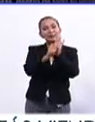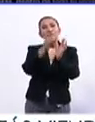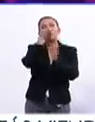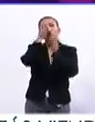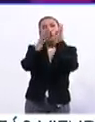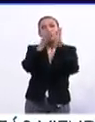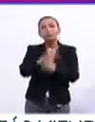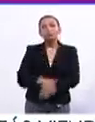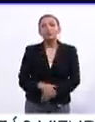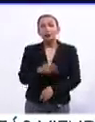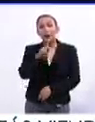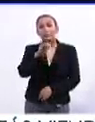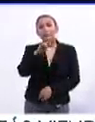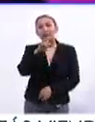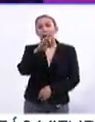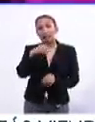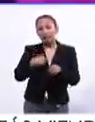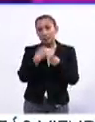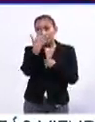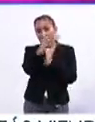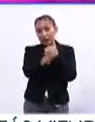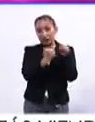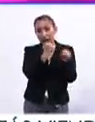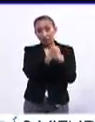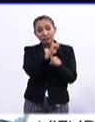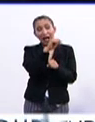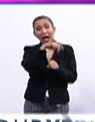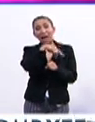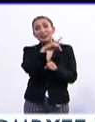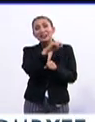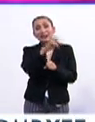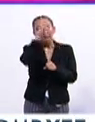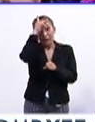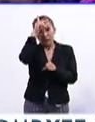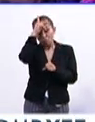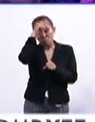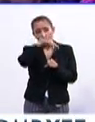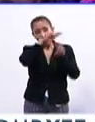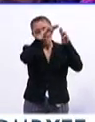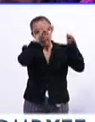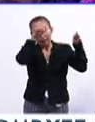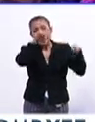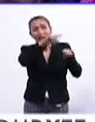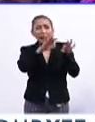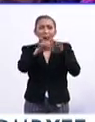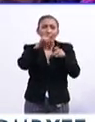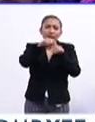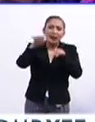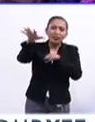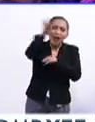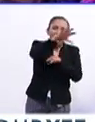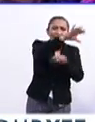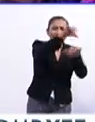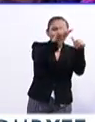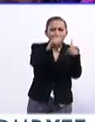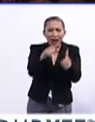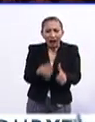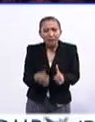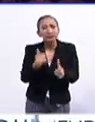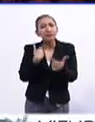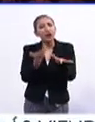flores piqueras vive desde hace más de 10 años en los andes peruanos y además de trabajar en diferentes disciplinas artísticas